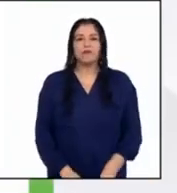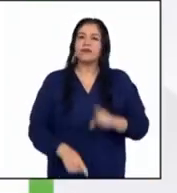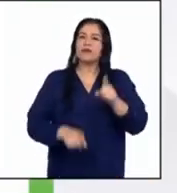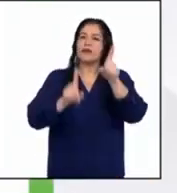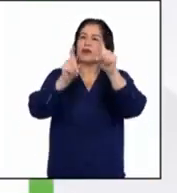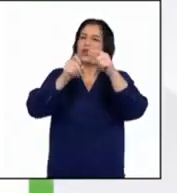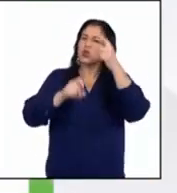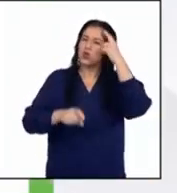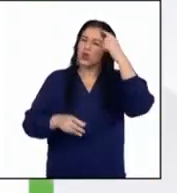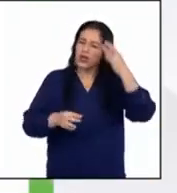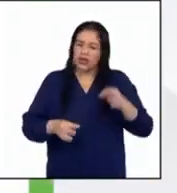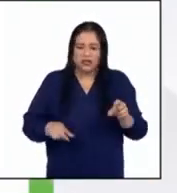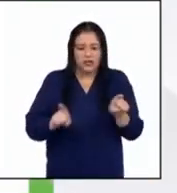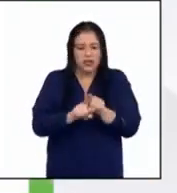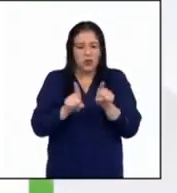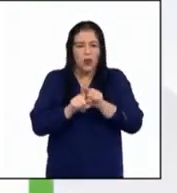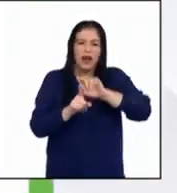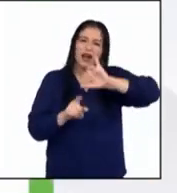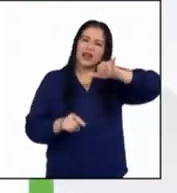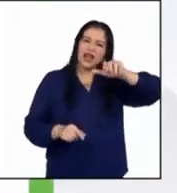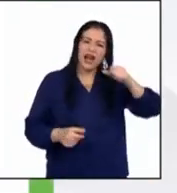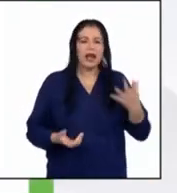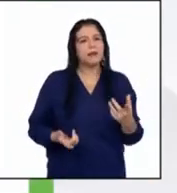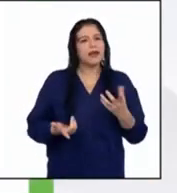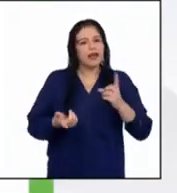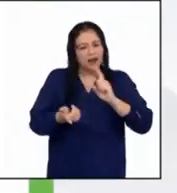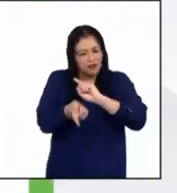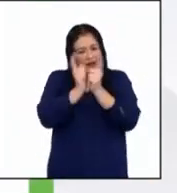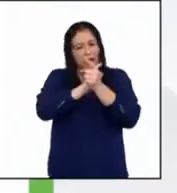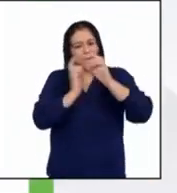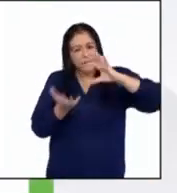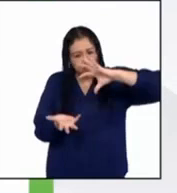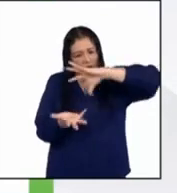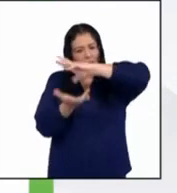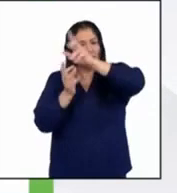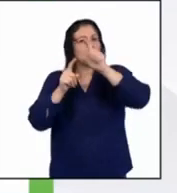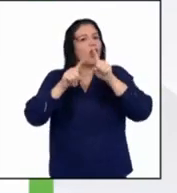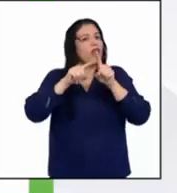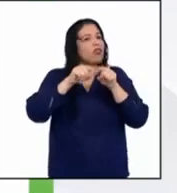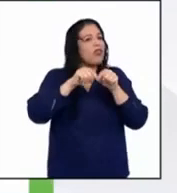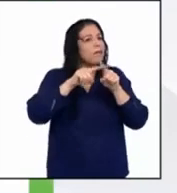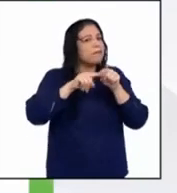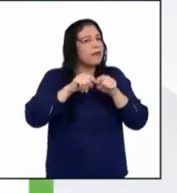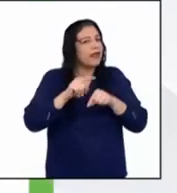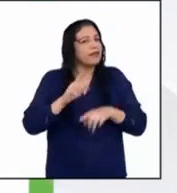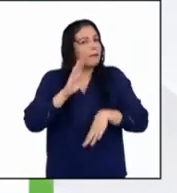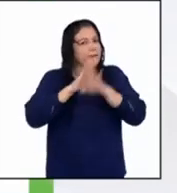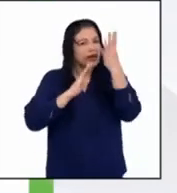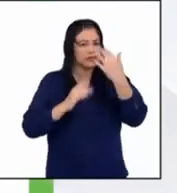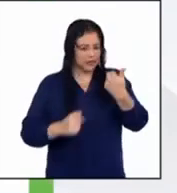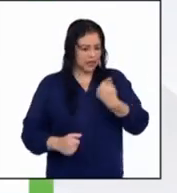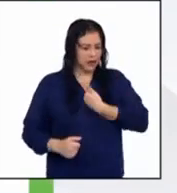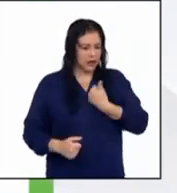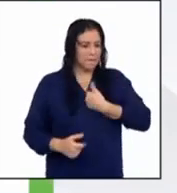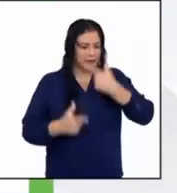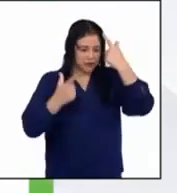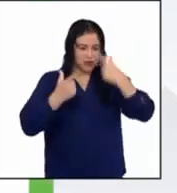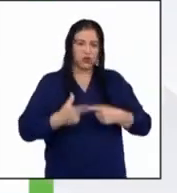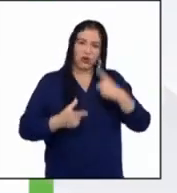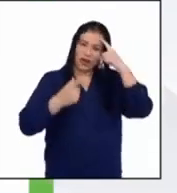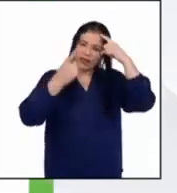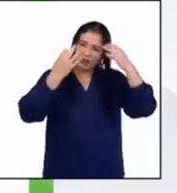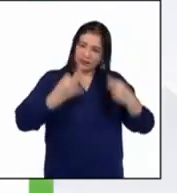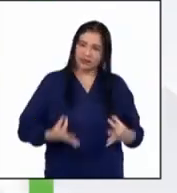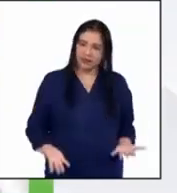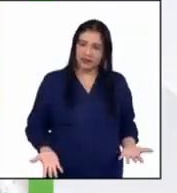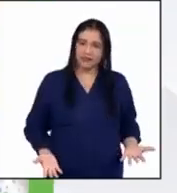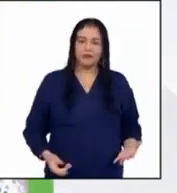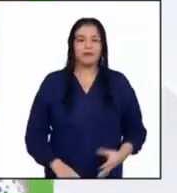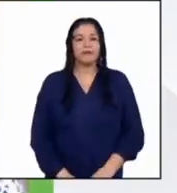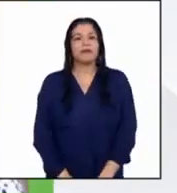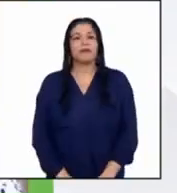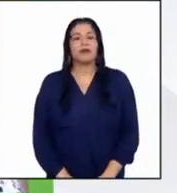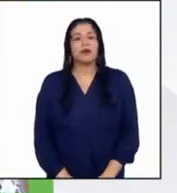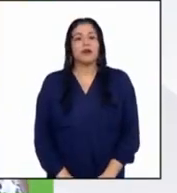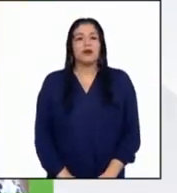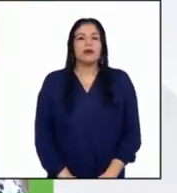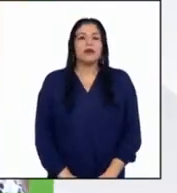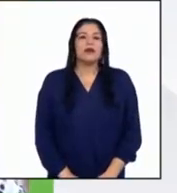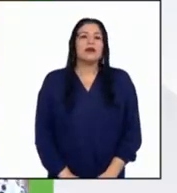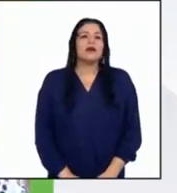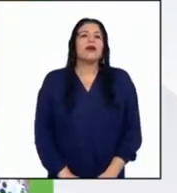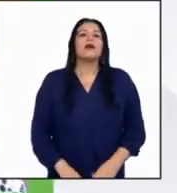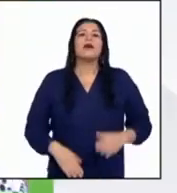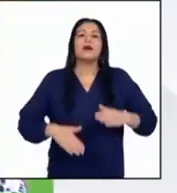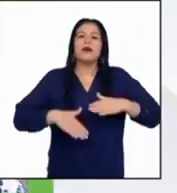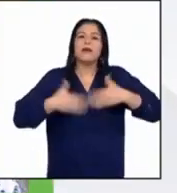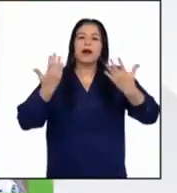¿Crees, al igual que Jaime, que la transformación del mundo depende en gran medida de nuestra decisión personal?